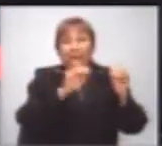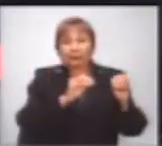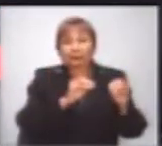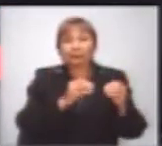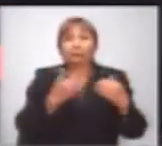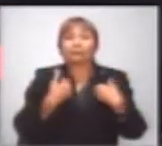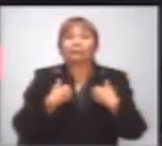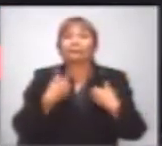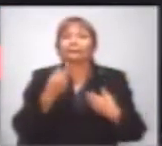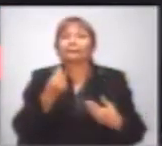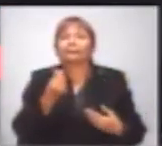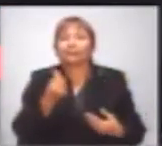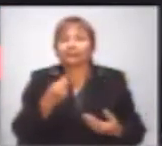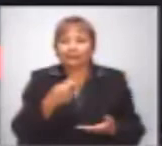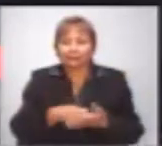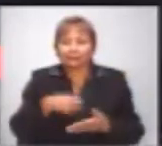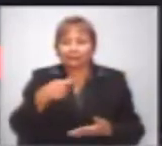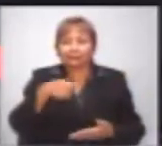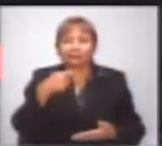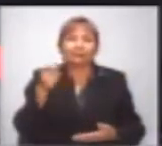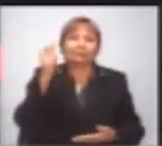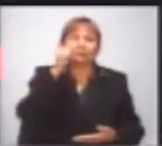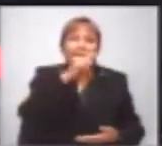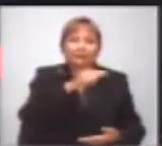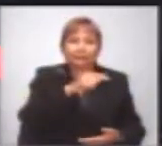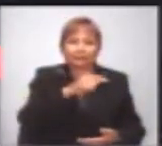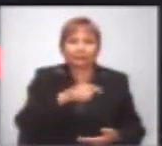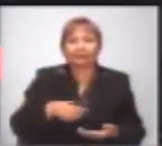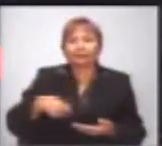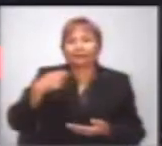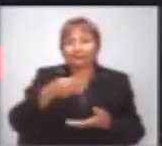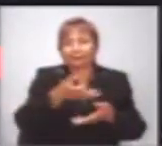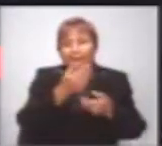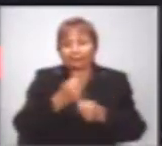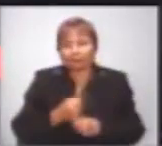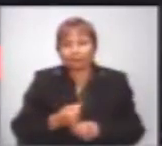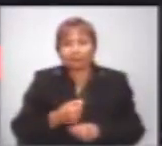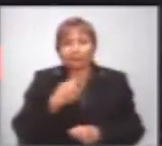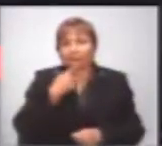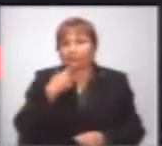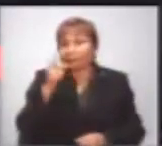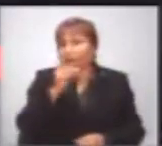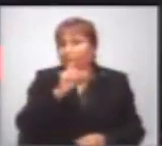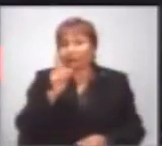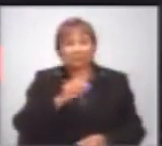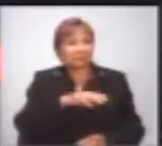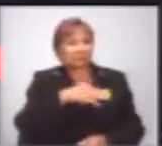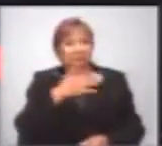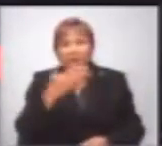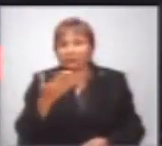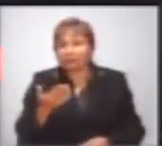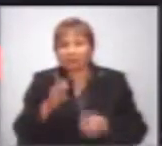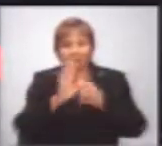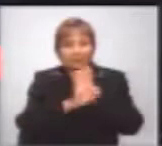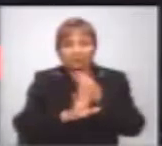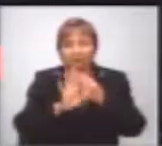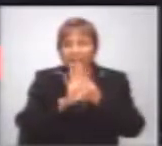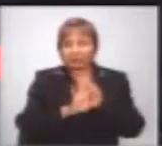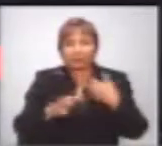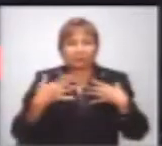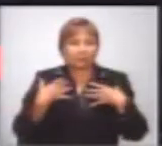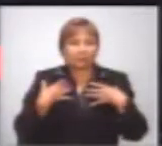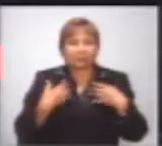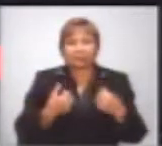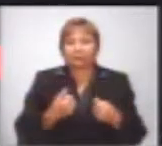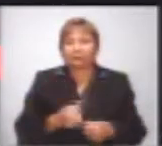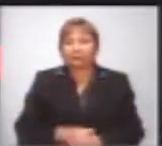tener plata para pagarle a esa otra el incremento que nos haga. Y eso en ninguna parte es proteger la salud del